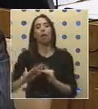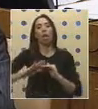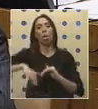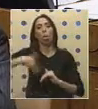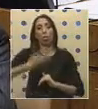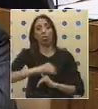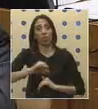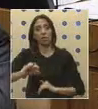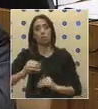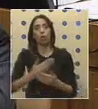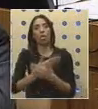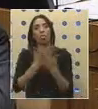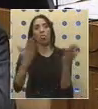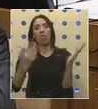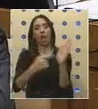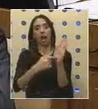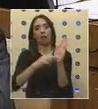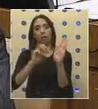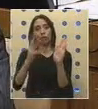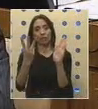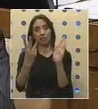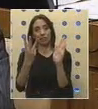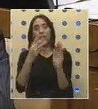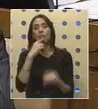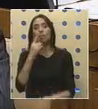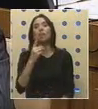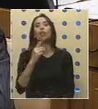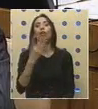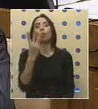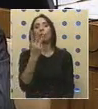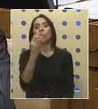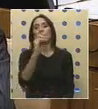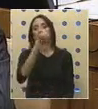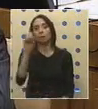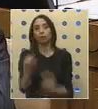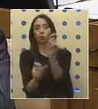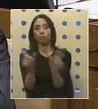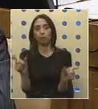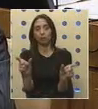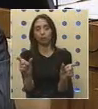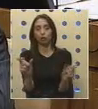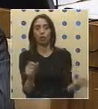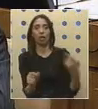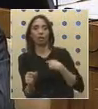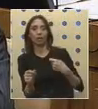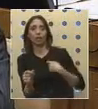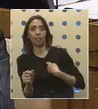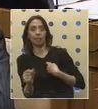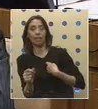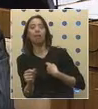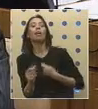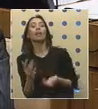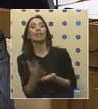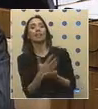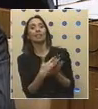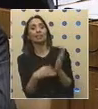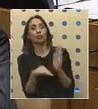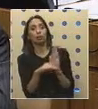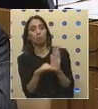Tercera, se señaló que el 30% de los trabajadores que perciben el ingreso mínimo son trabajadoras de casa